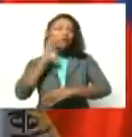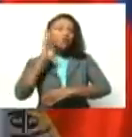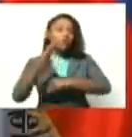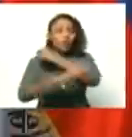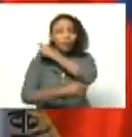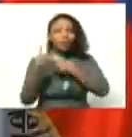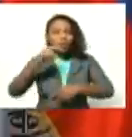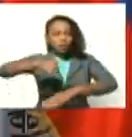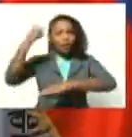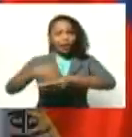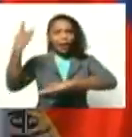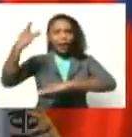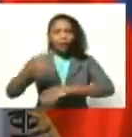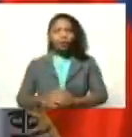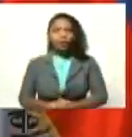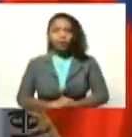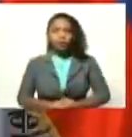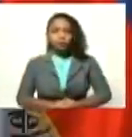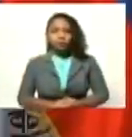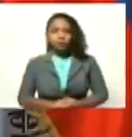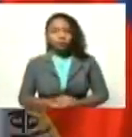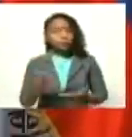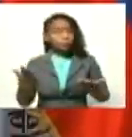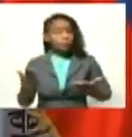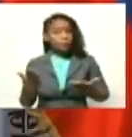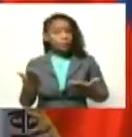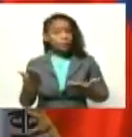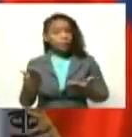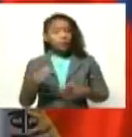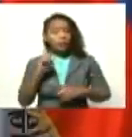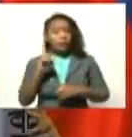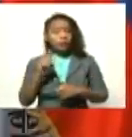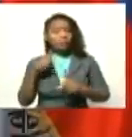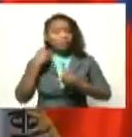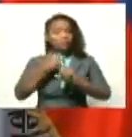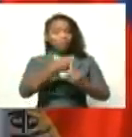contrabando agravado y agaviamiento.